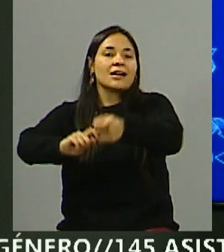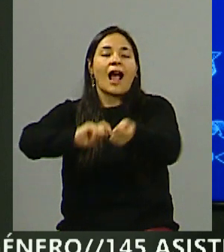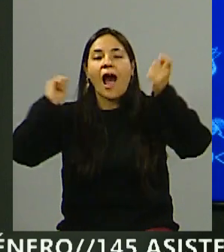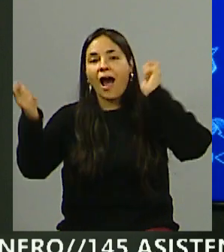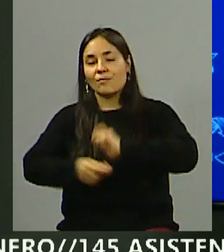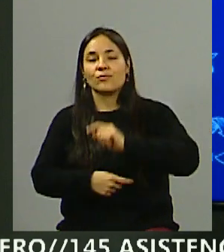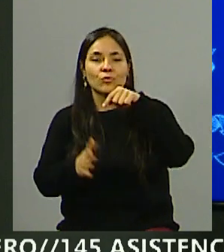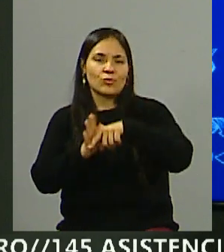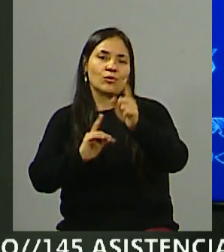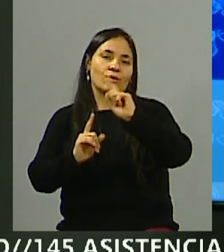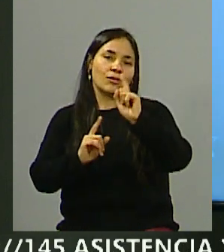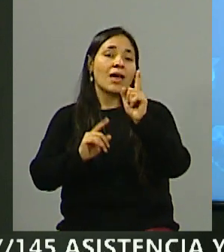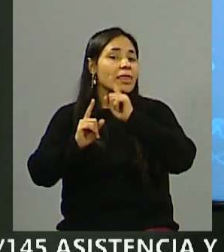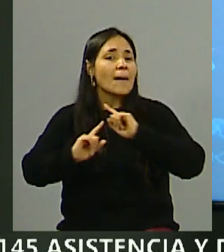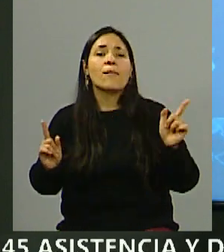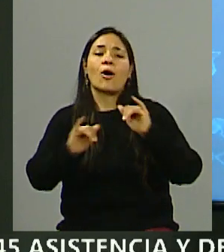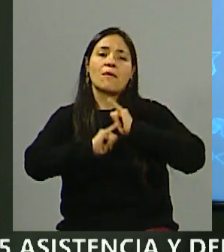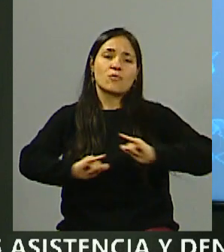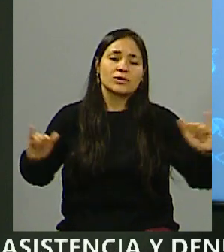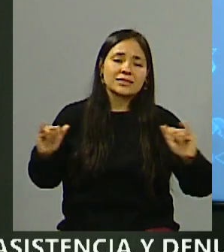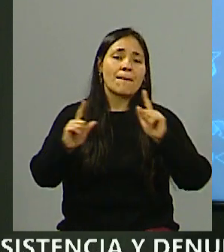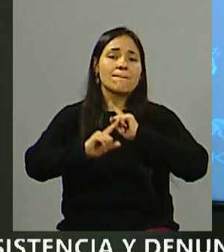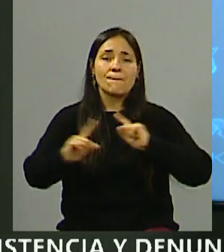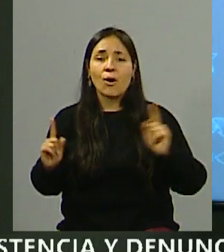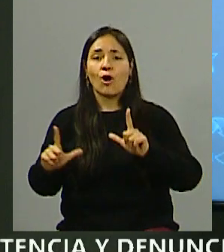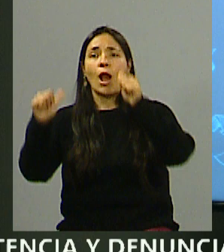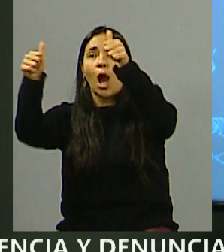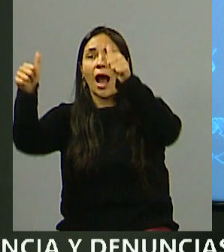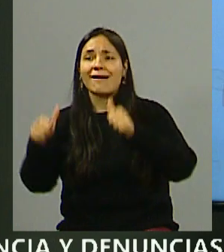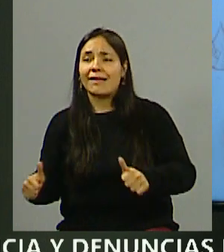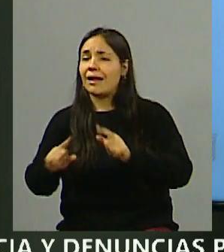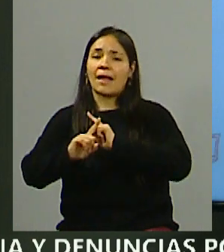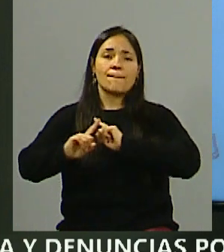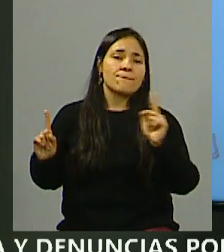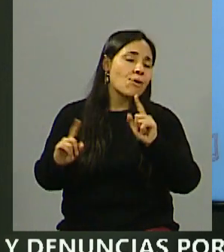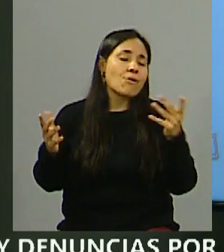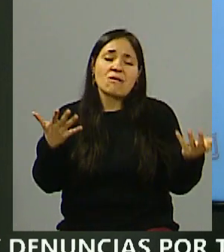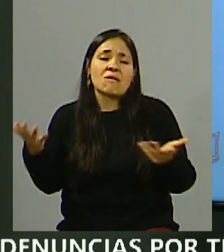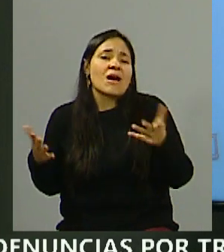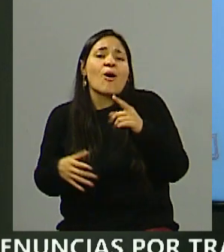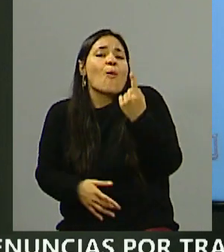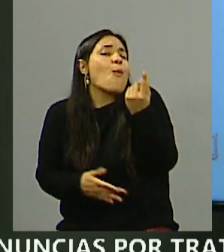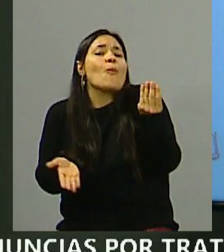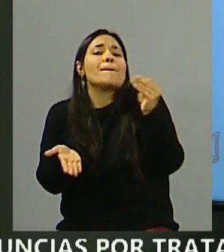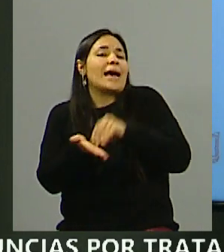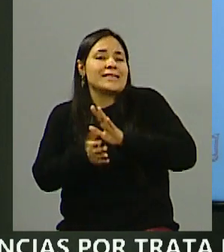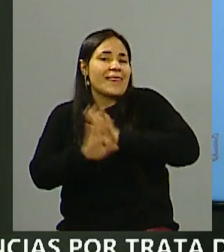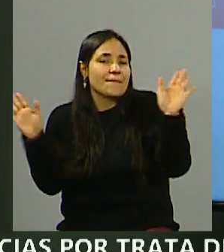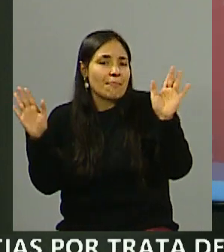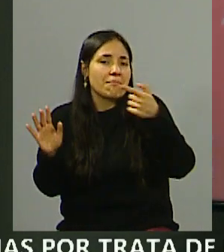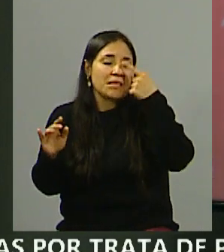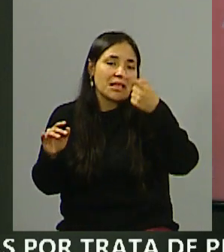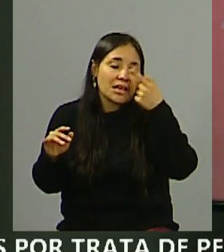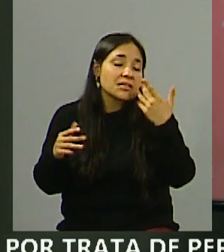es que las publicidades tampoco, es los que el carteles puerta en la a puerta calle tampoco. Claro, es un elemento adicional, claro,